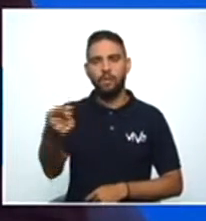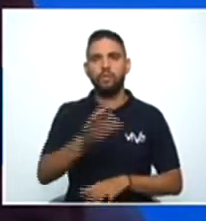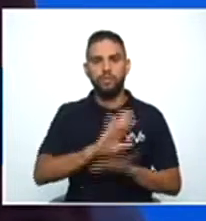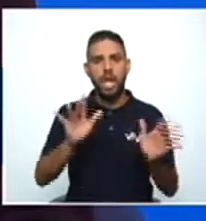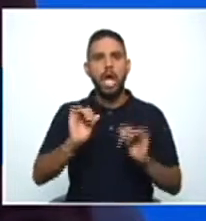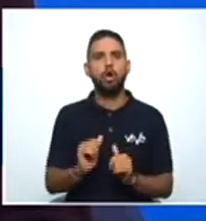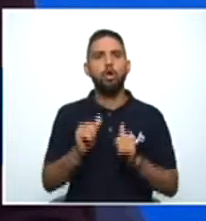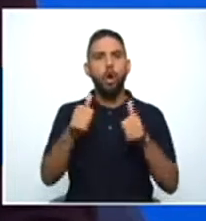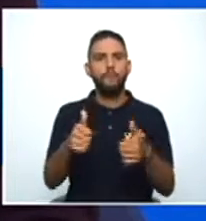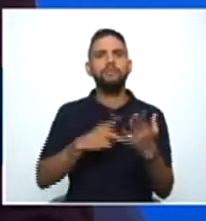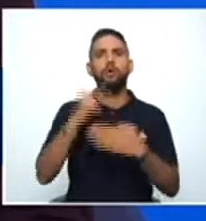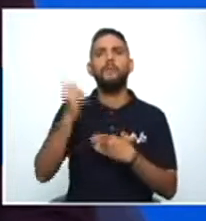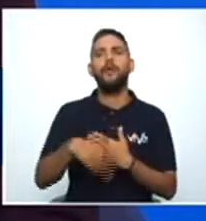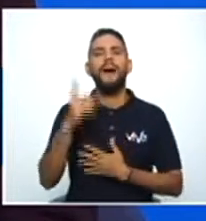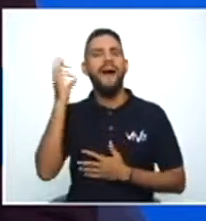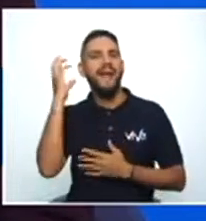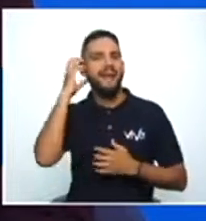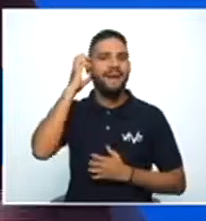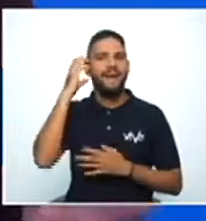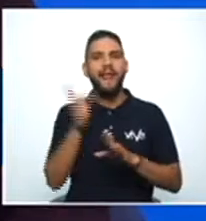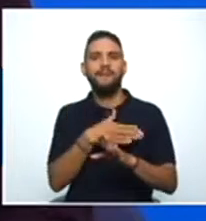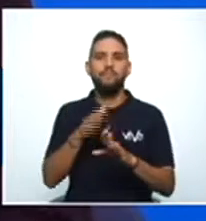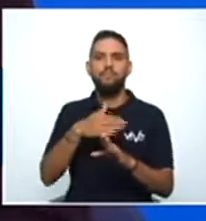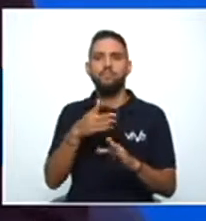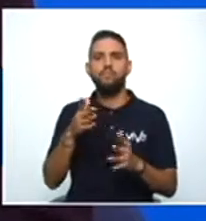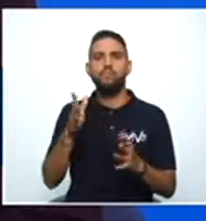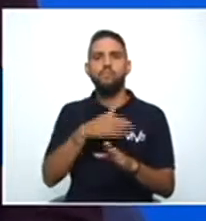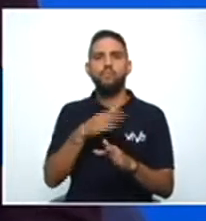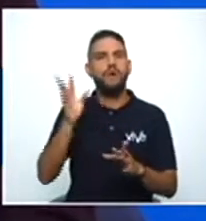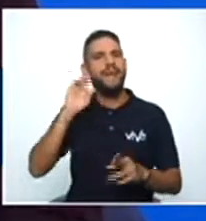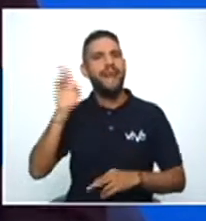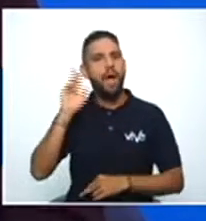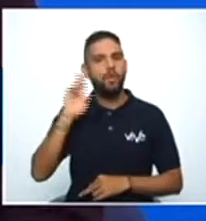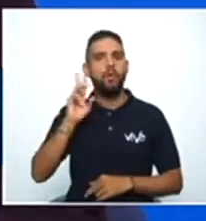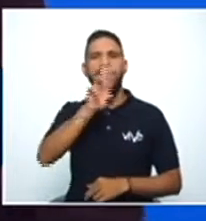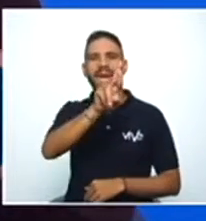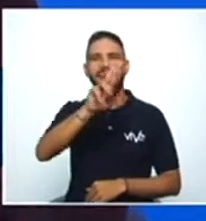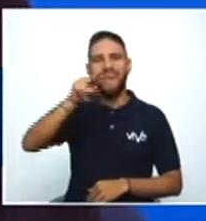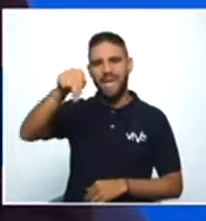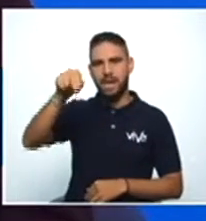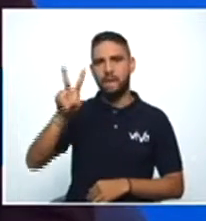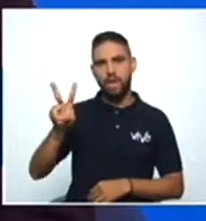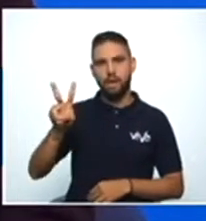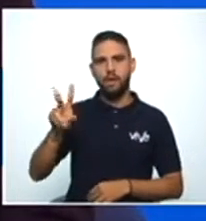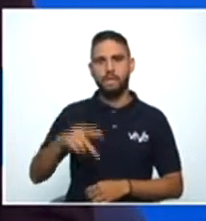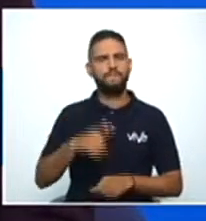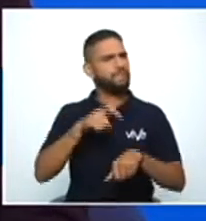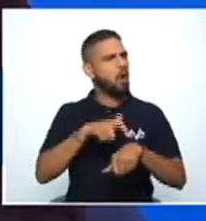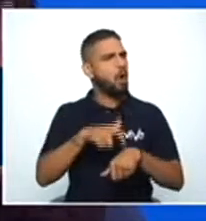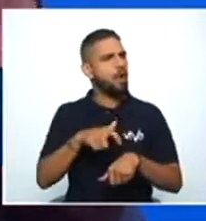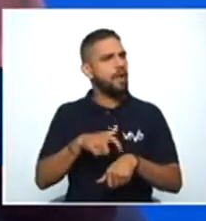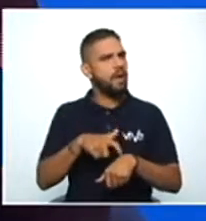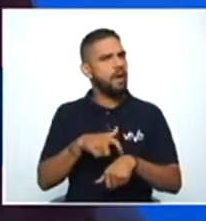comenzar con un programa de radio radio nacional de venezuela radio nacional de venezuela qué horario si los